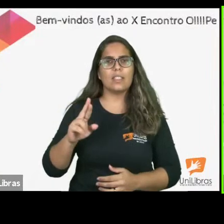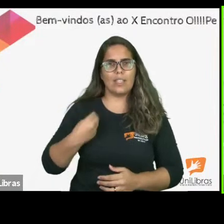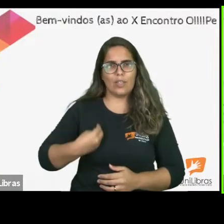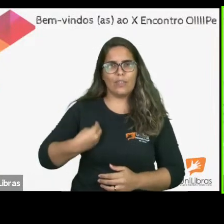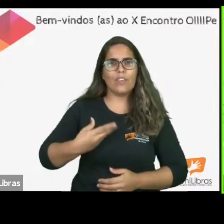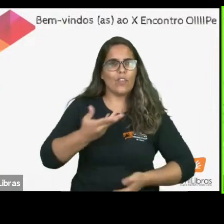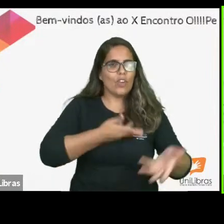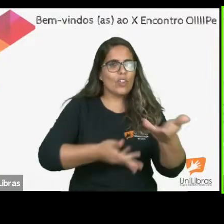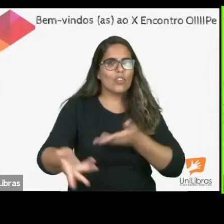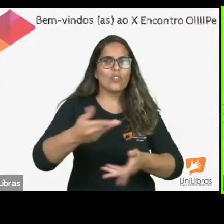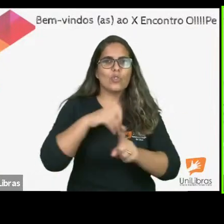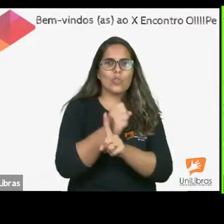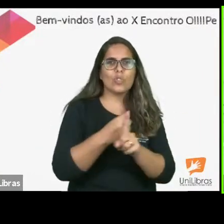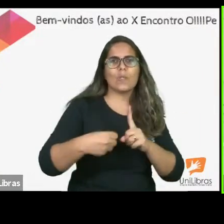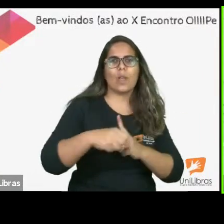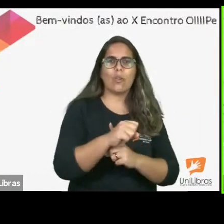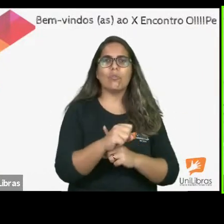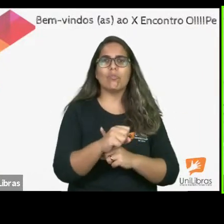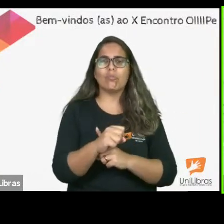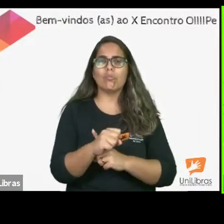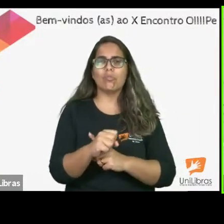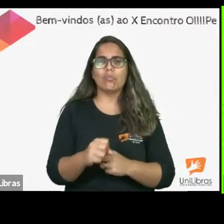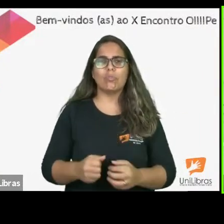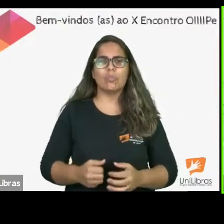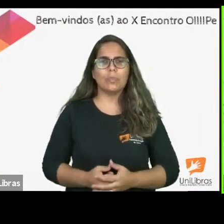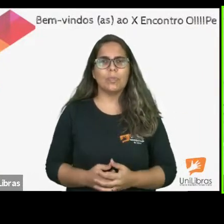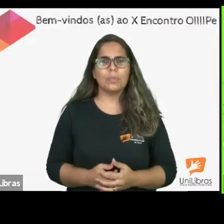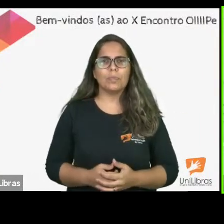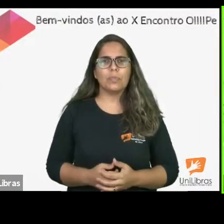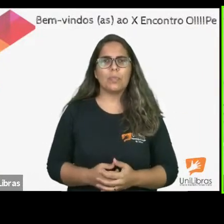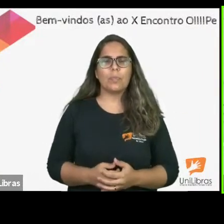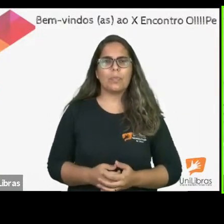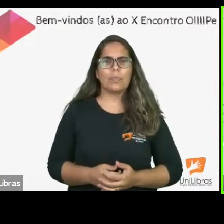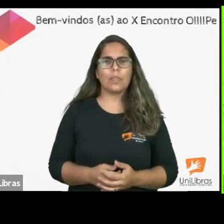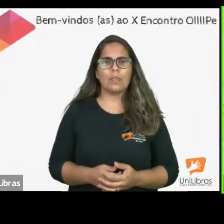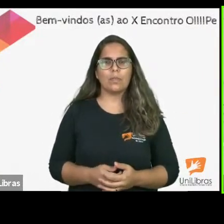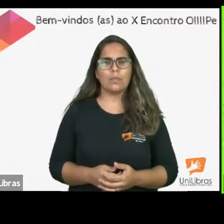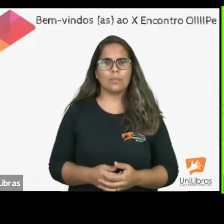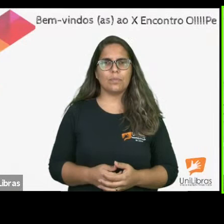sí. Pero yo puedo enseñarle a otro a torturar, por ejemplo.